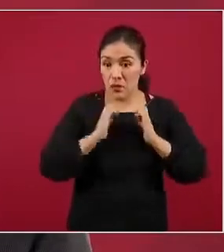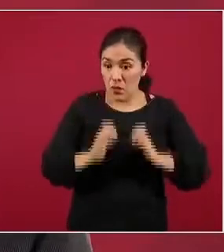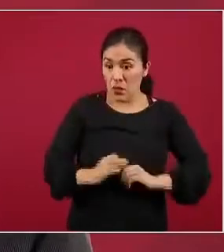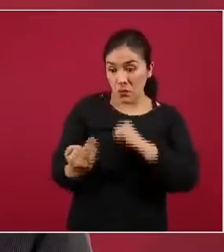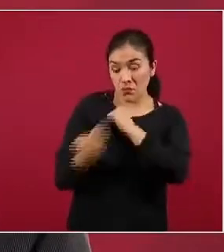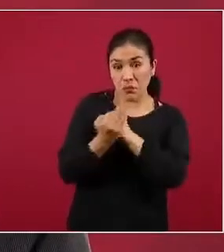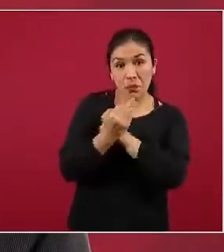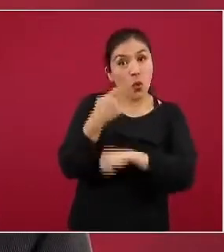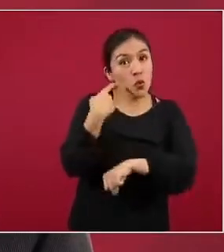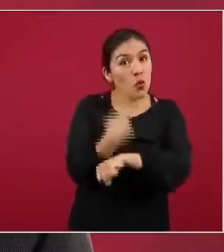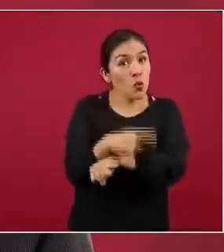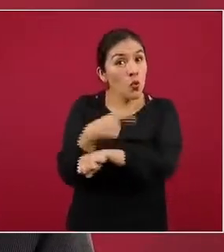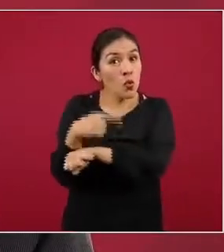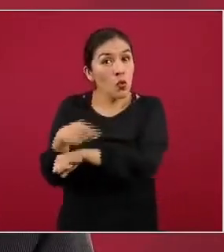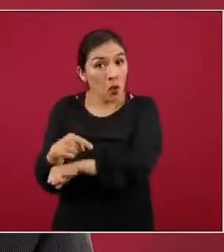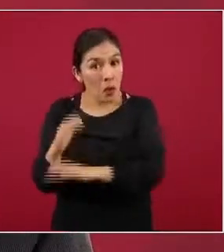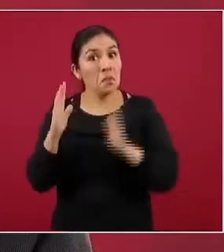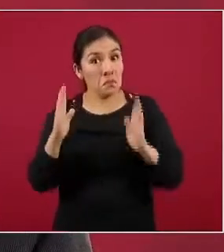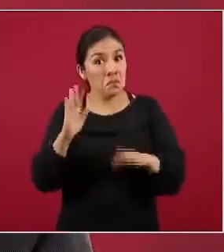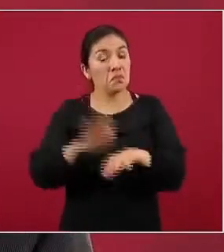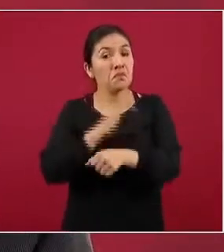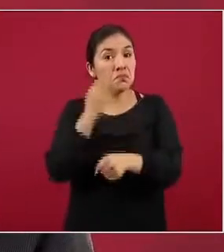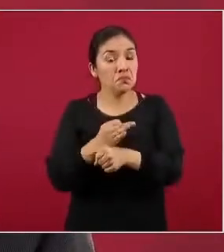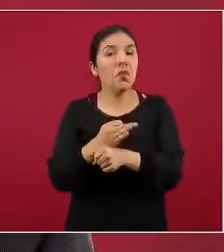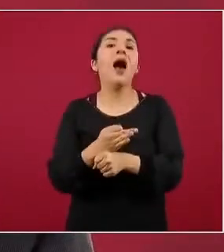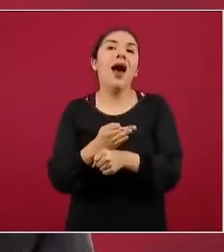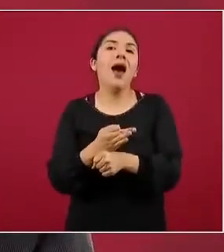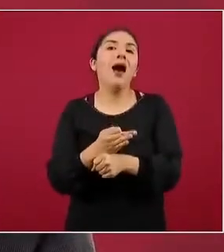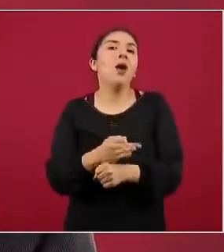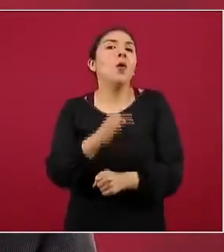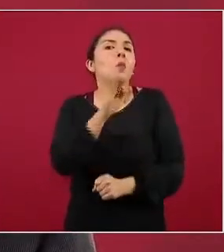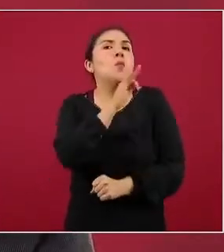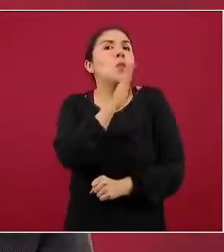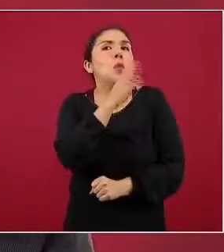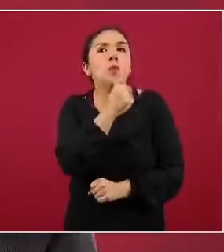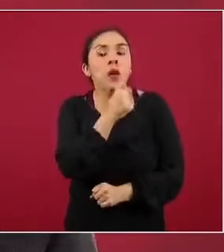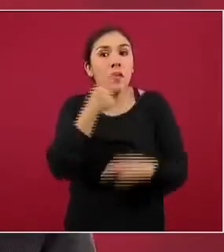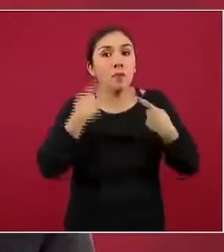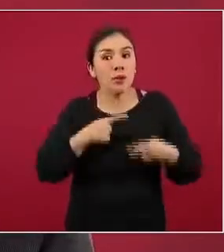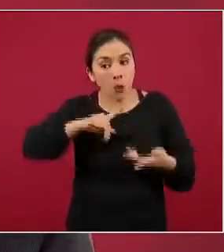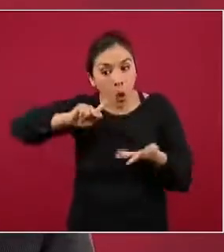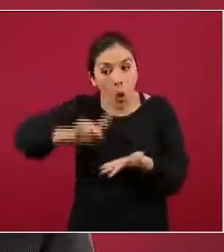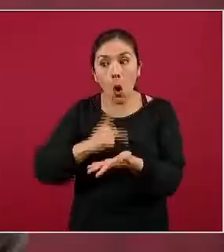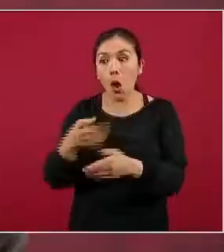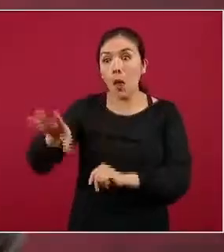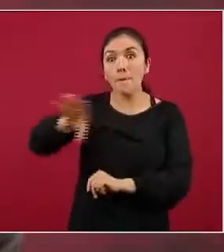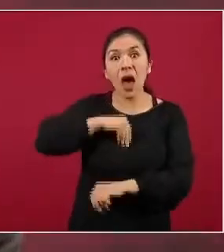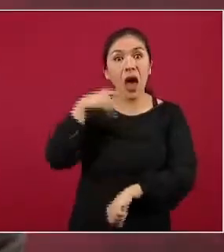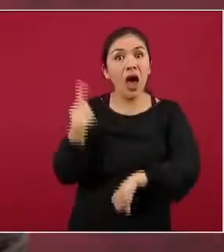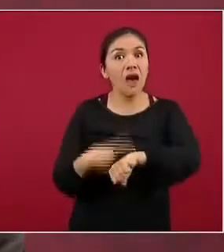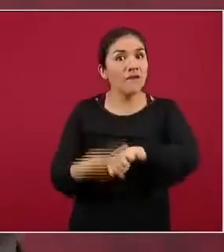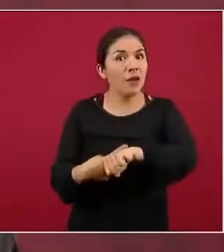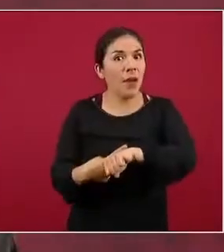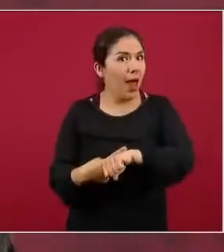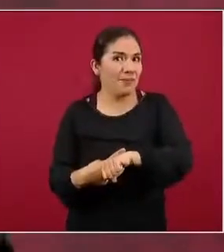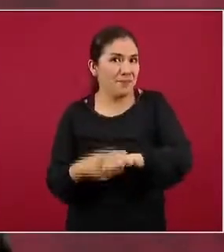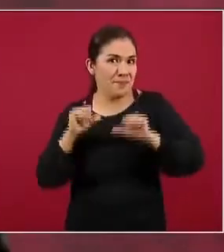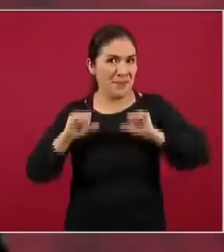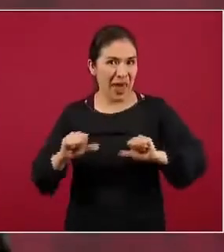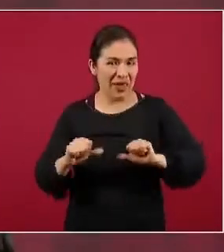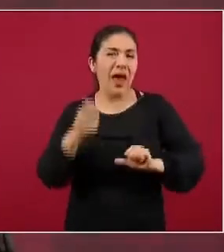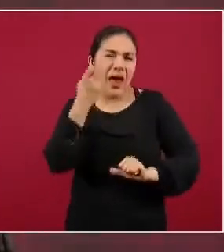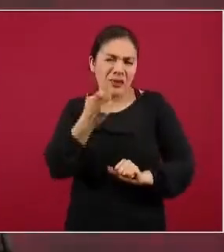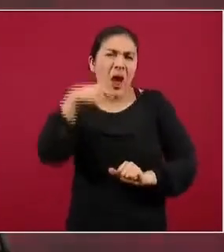suficientemente duradera, esto haría improbable que una persona se volviera a infectar. Y aunque se han comentado, y aquí lo